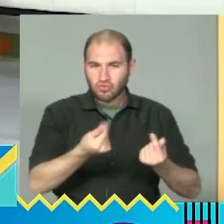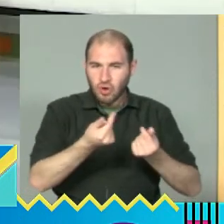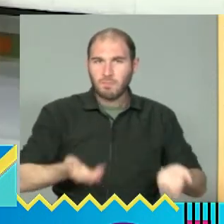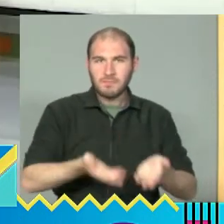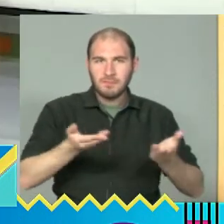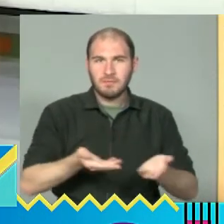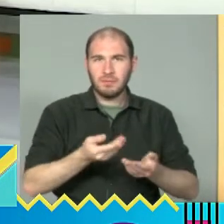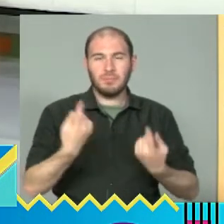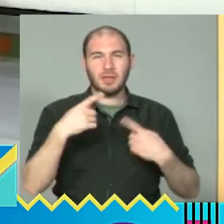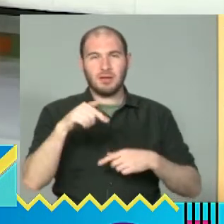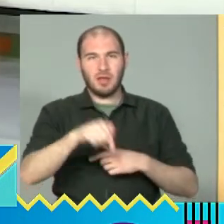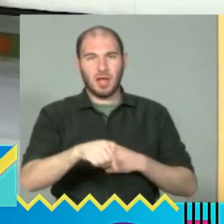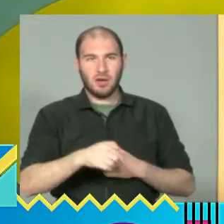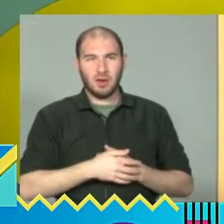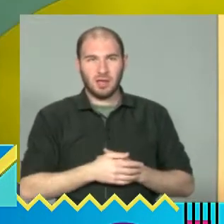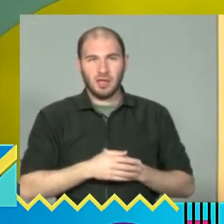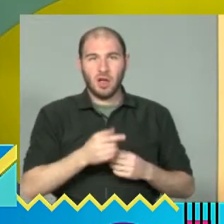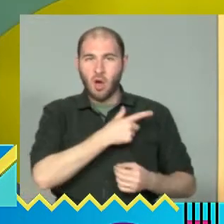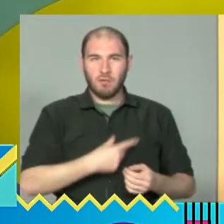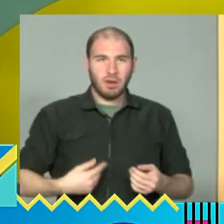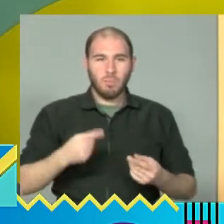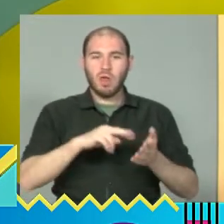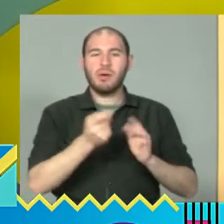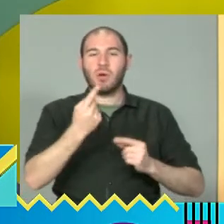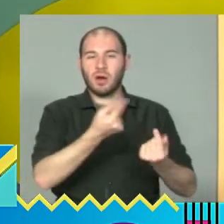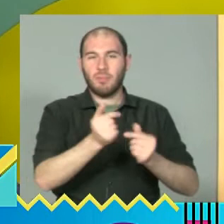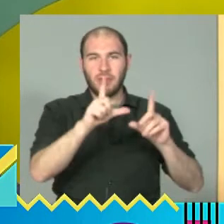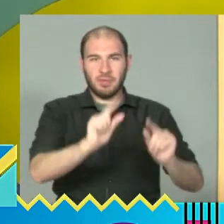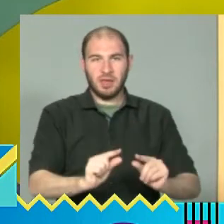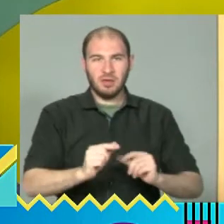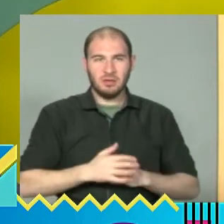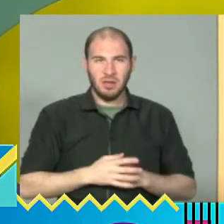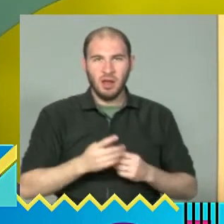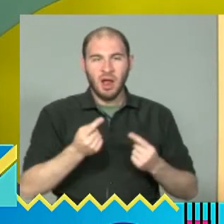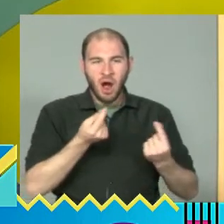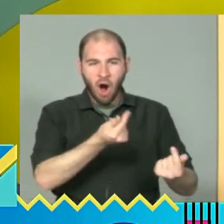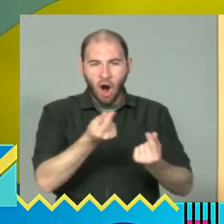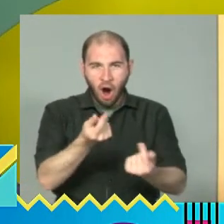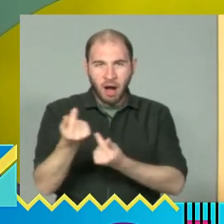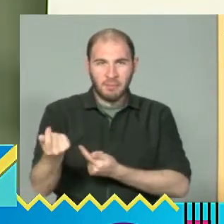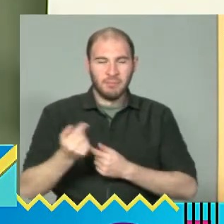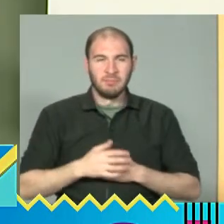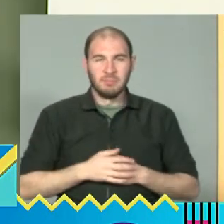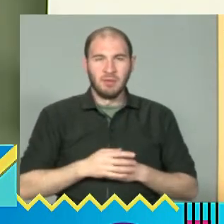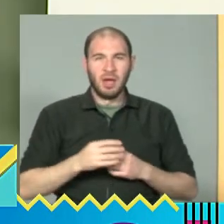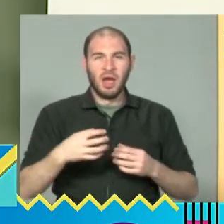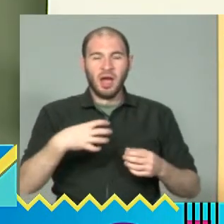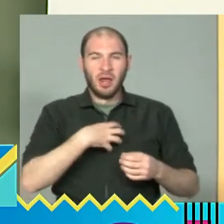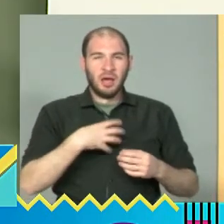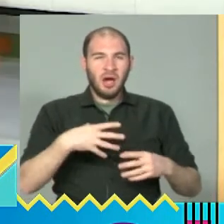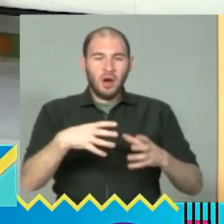está castigado desde que llegó este gobierno es el consumo, digo, el poder adquisitivo de la